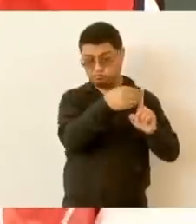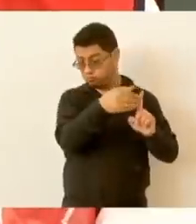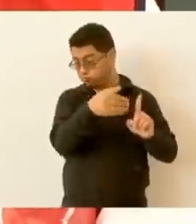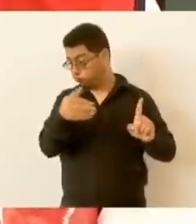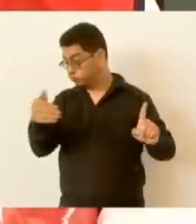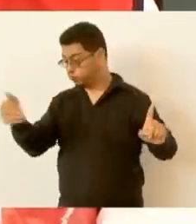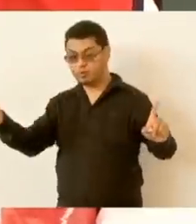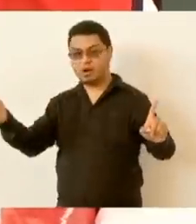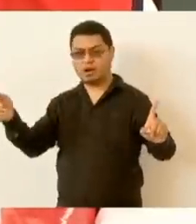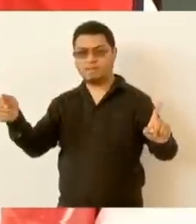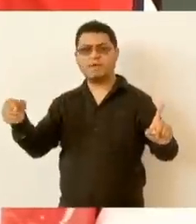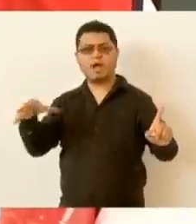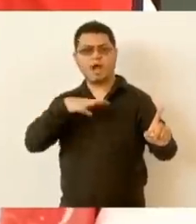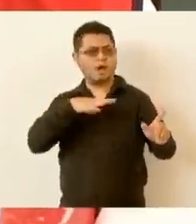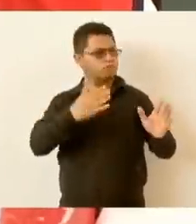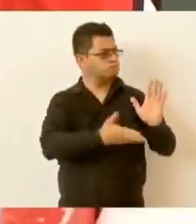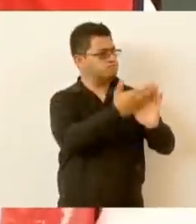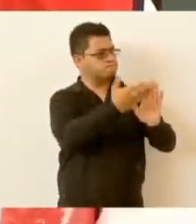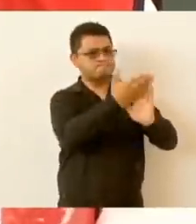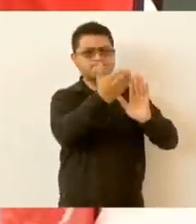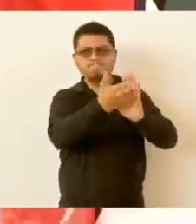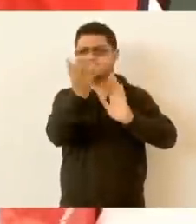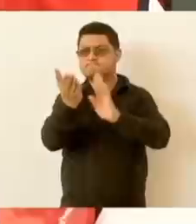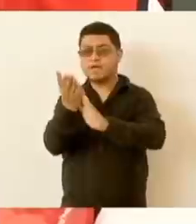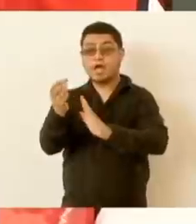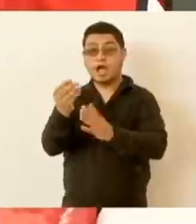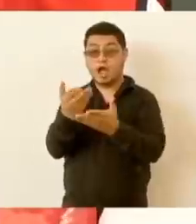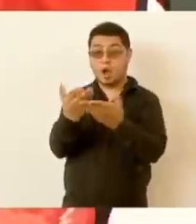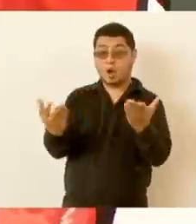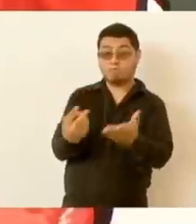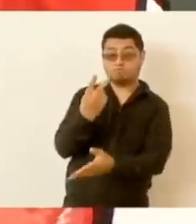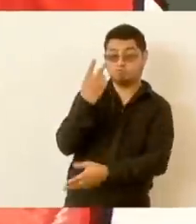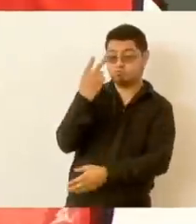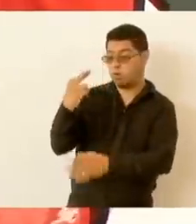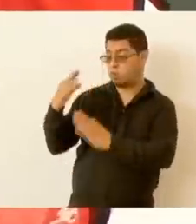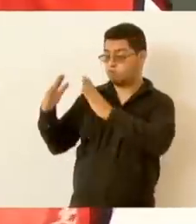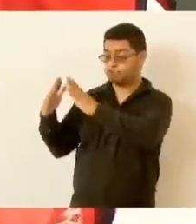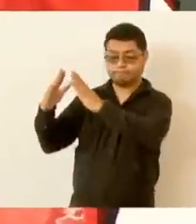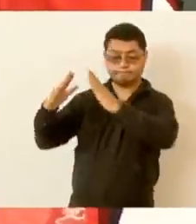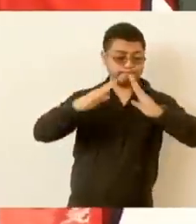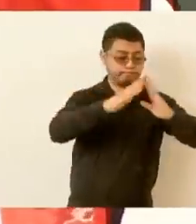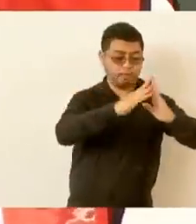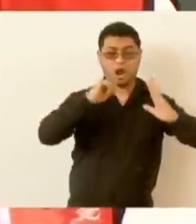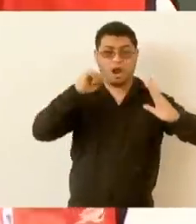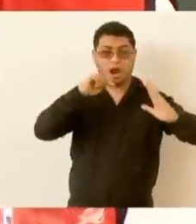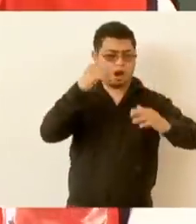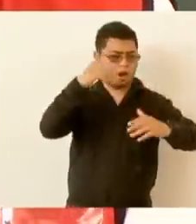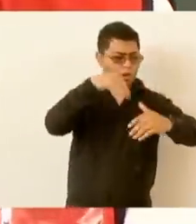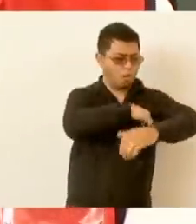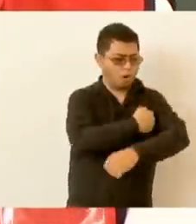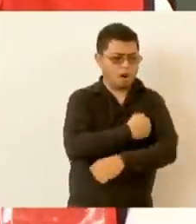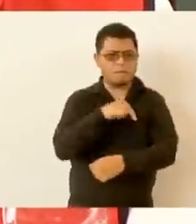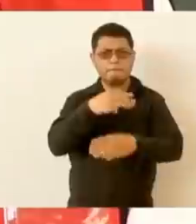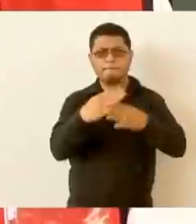una nave fabricando durmientes, hoy tenemos 2 naves fabricando durmientes. Habíamos fabricado